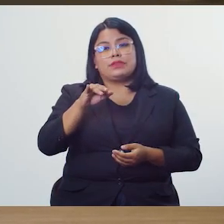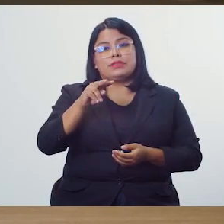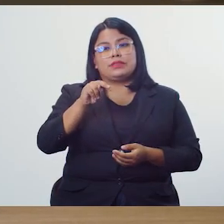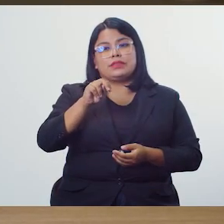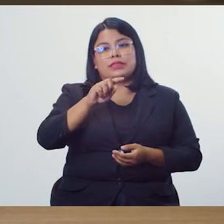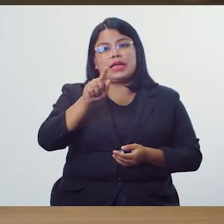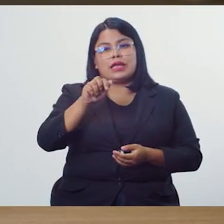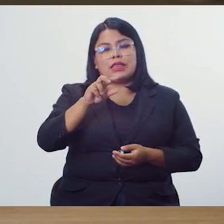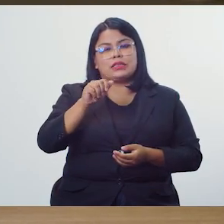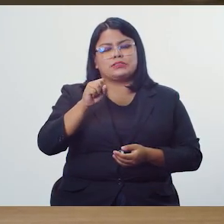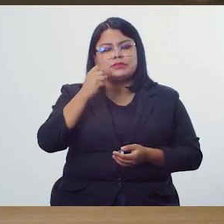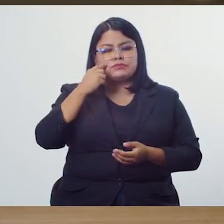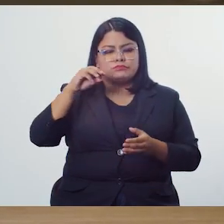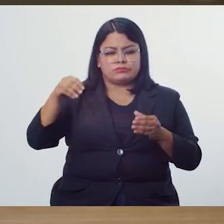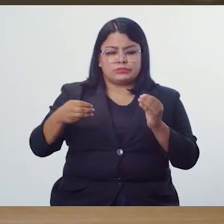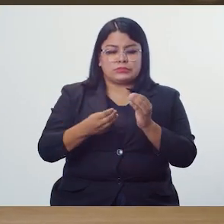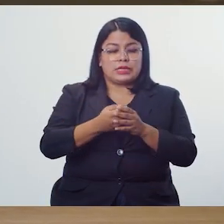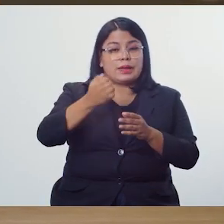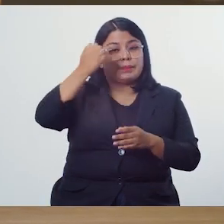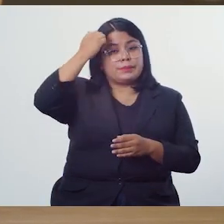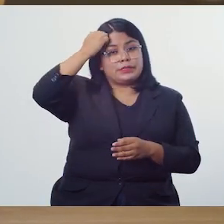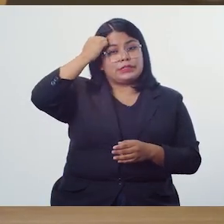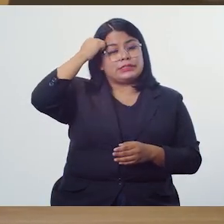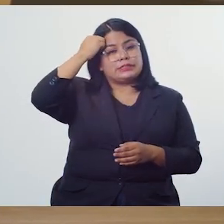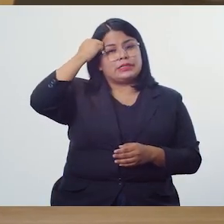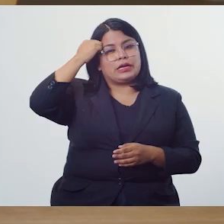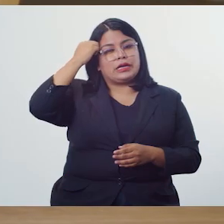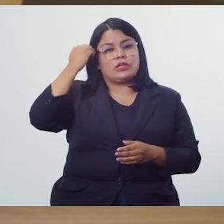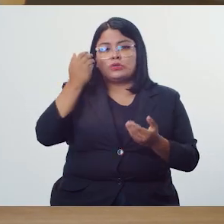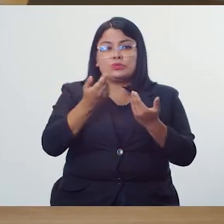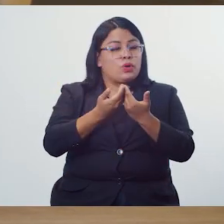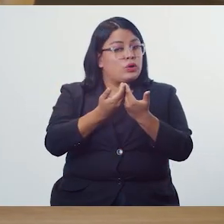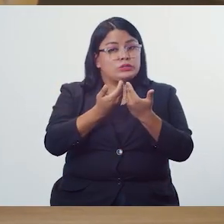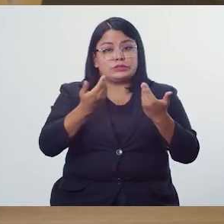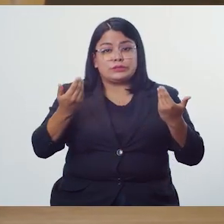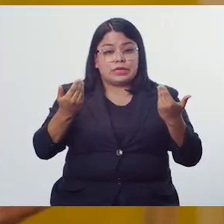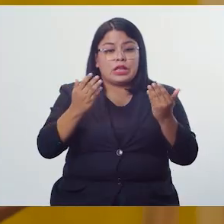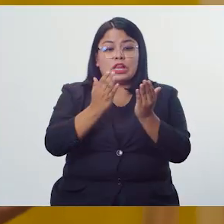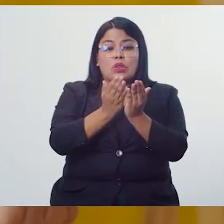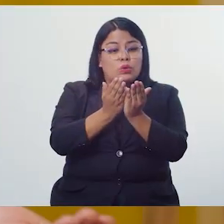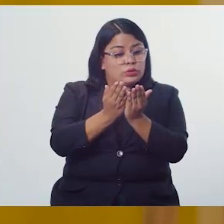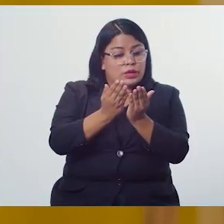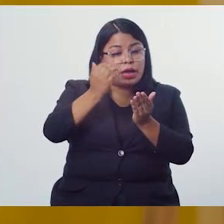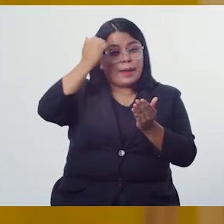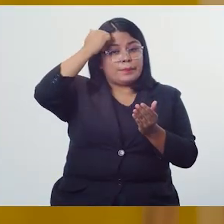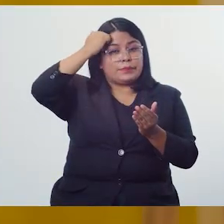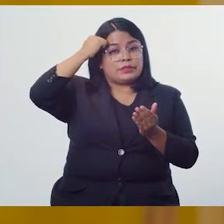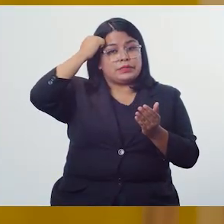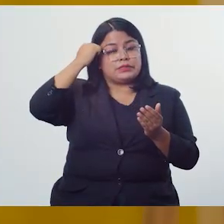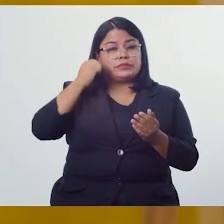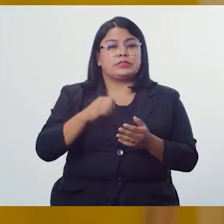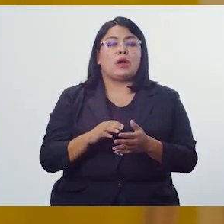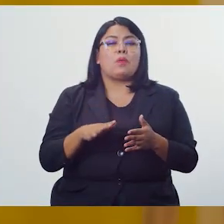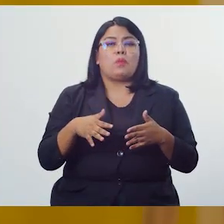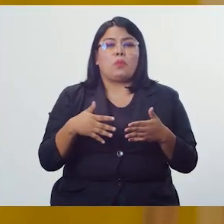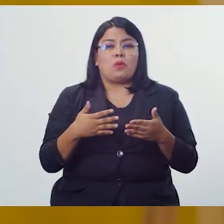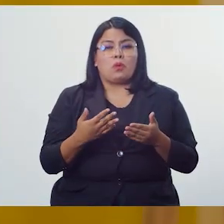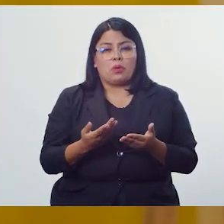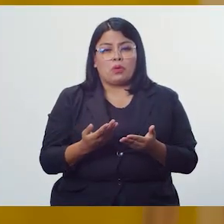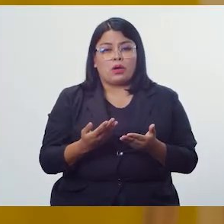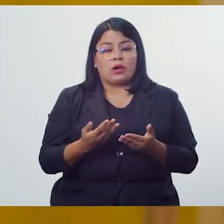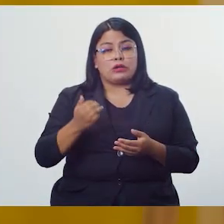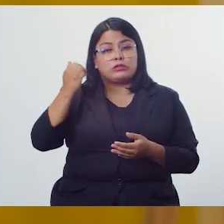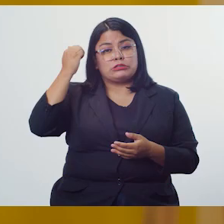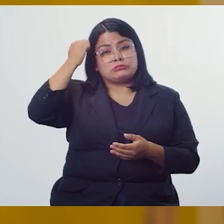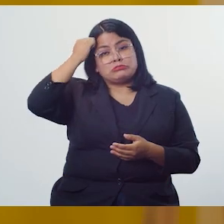texto en el aprendizaje del código. No desligamos lo que los niños leen del aprendizaje del código, porque entonces